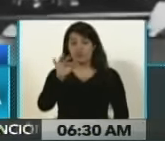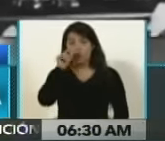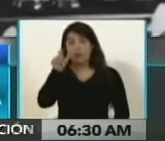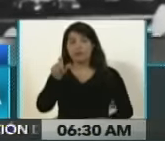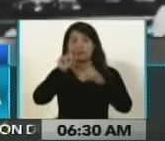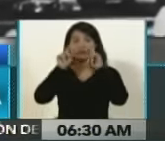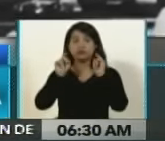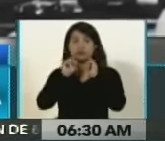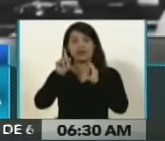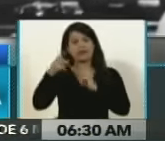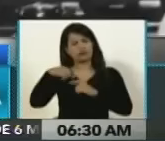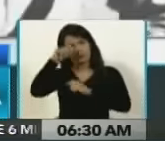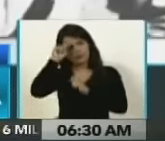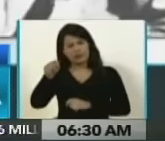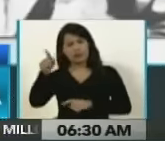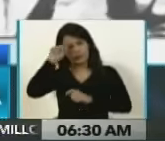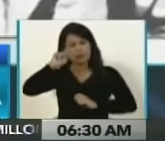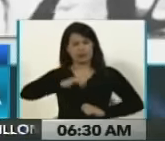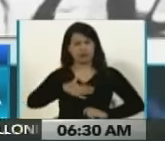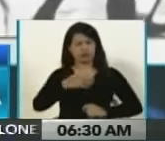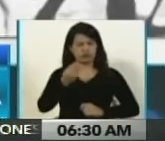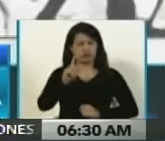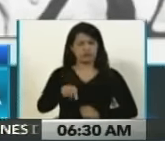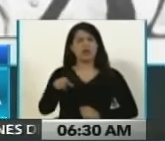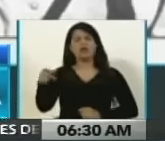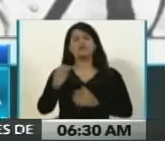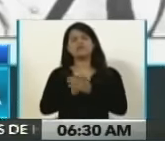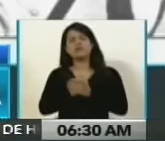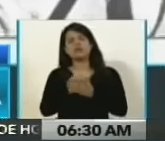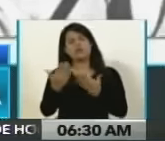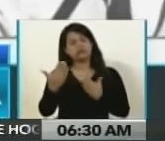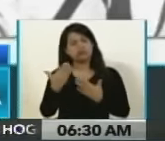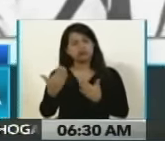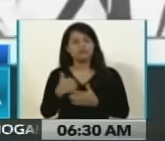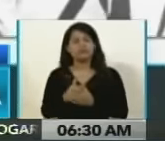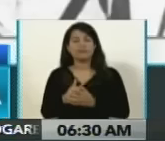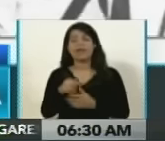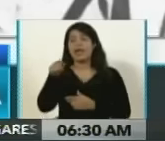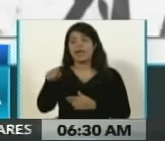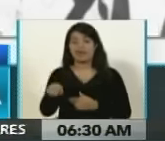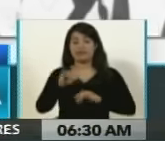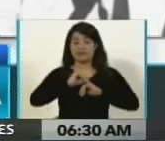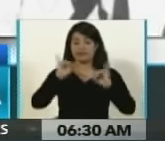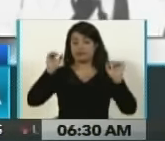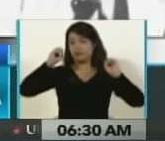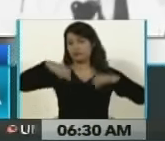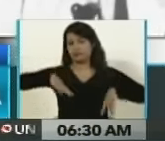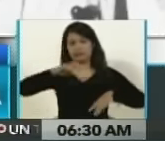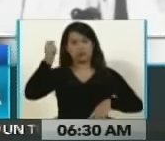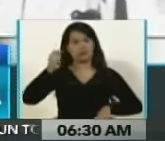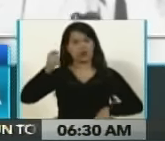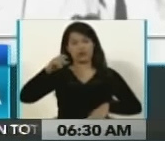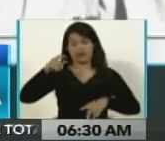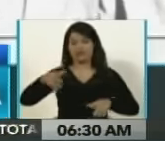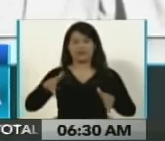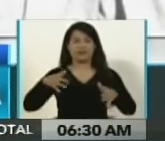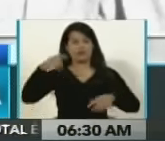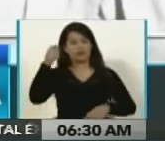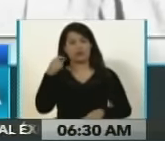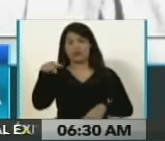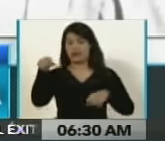nuestro amigo, nuestro compañero. Y luego, cuando él se retira del Parlamento, del